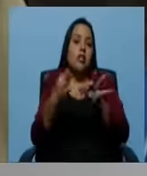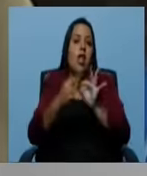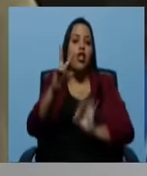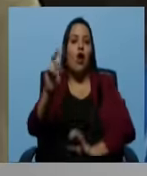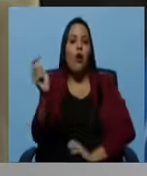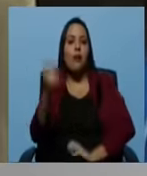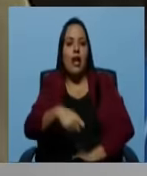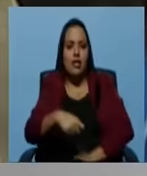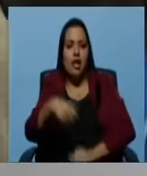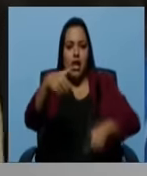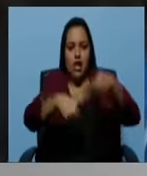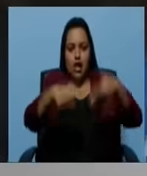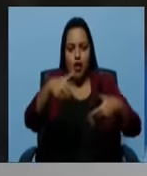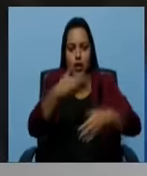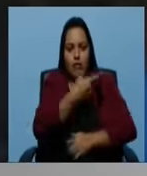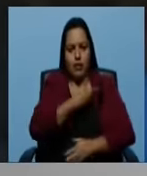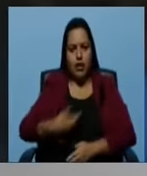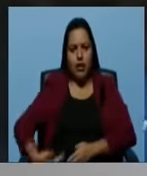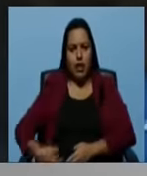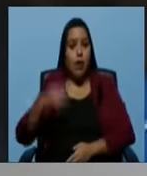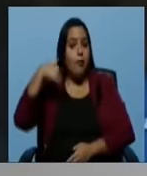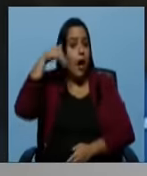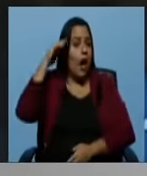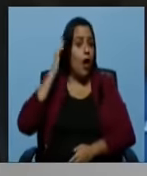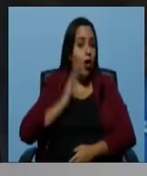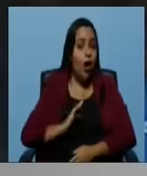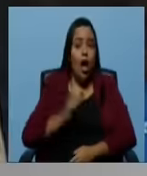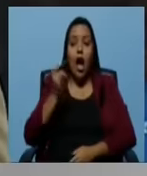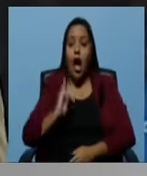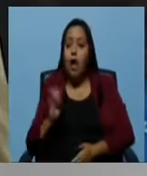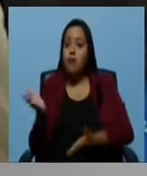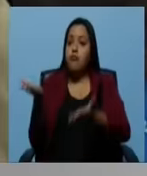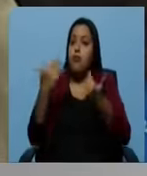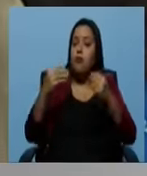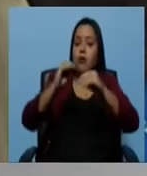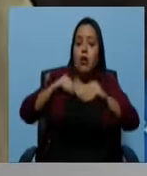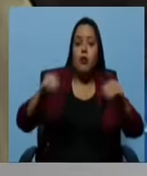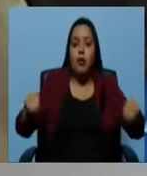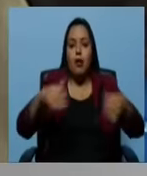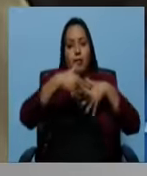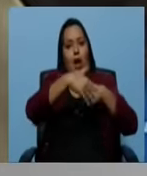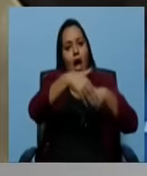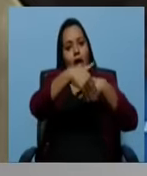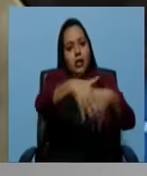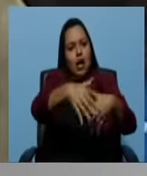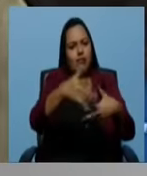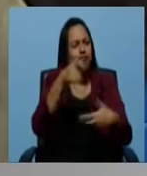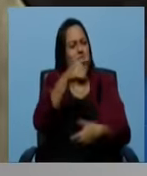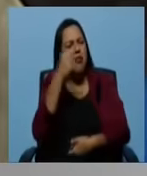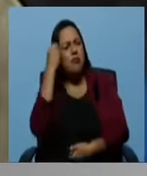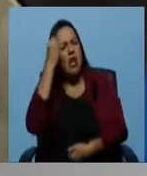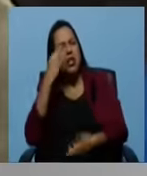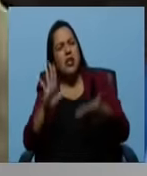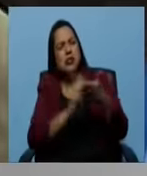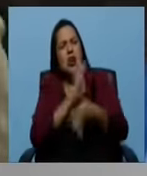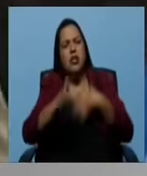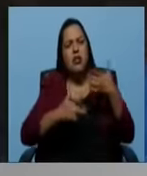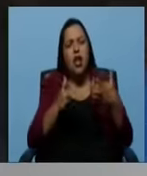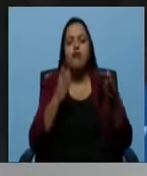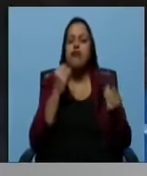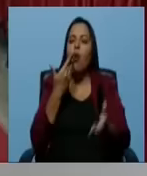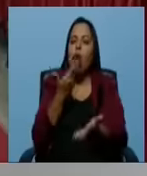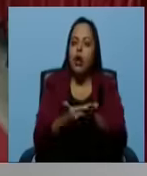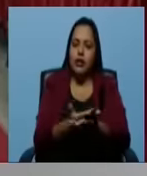comicios presidenciales y ya María Corina Machado ha llamado a realizar una convocatoria. ¿Qué opinión le merece esta actividad? Muchas